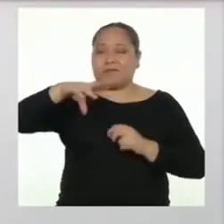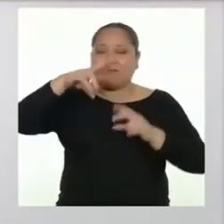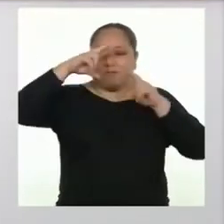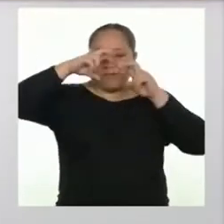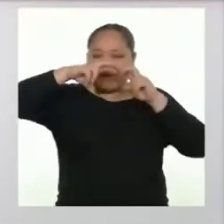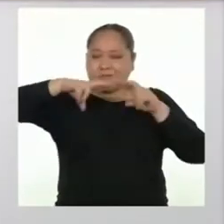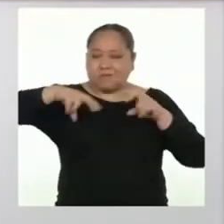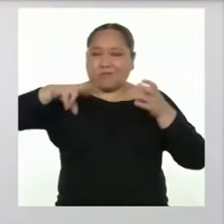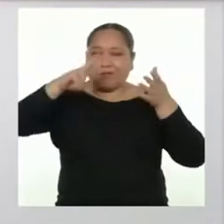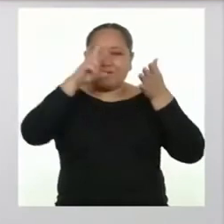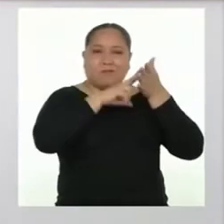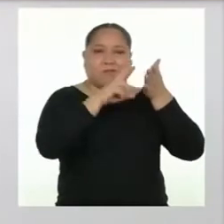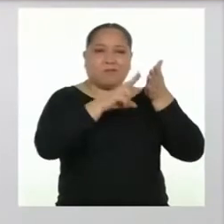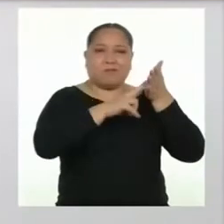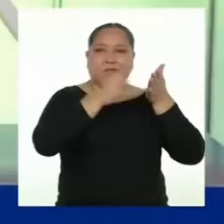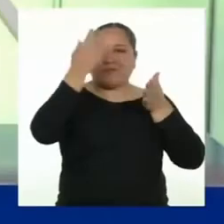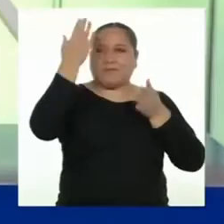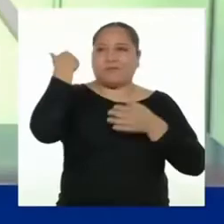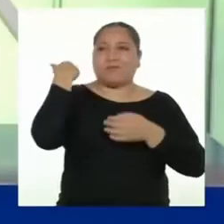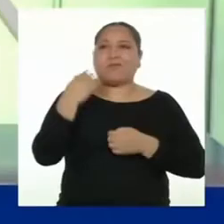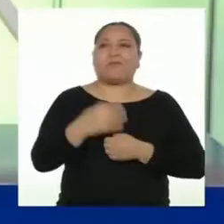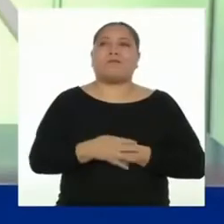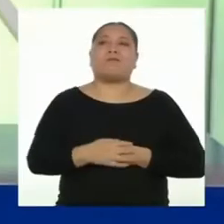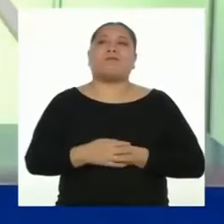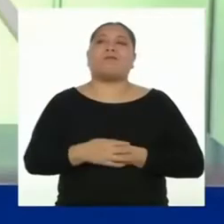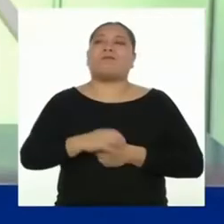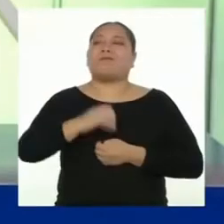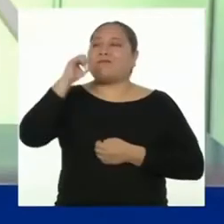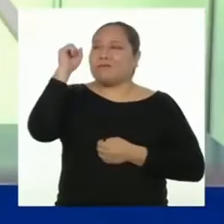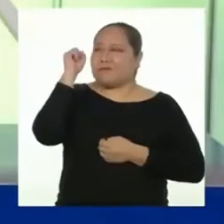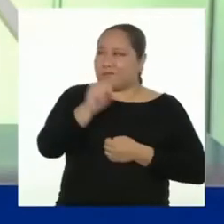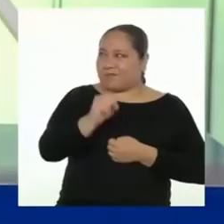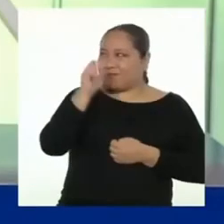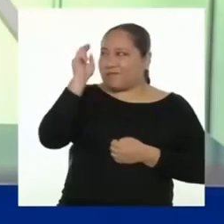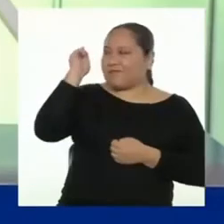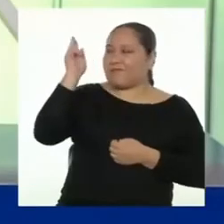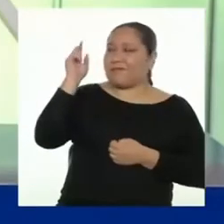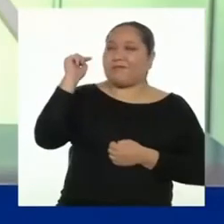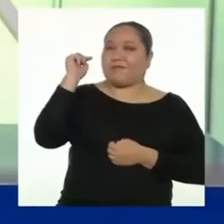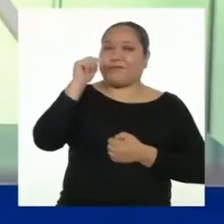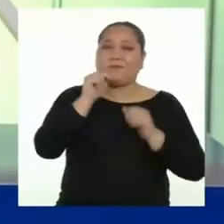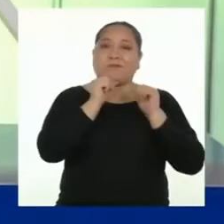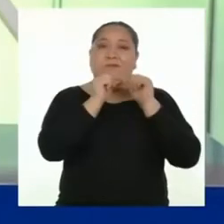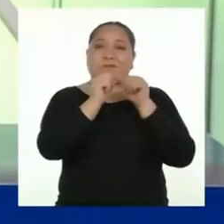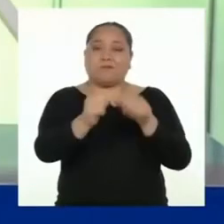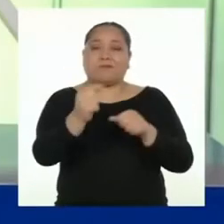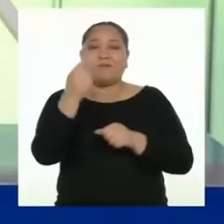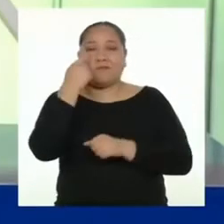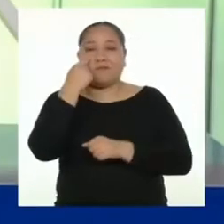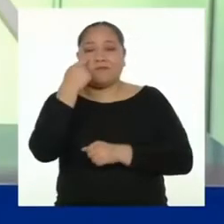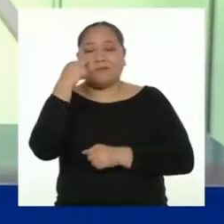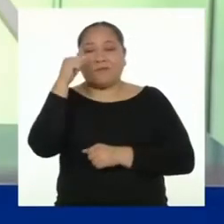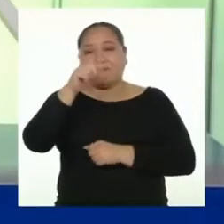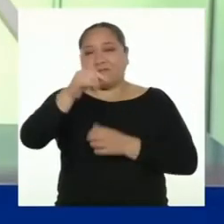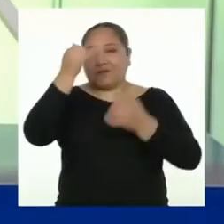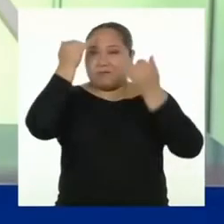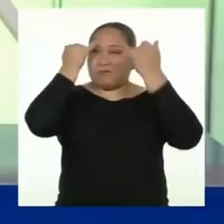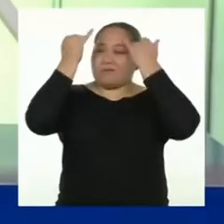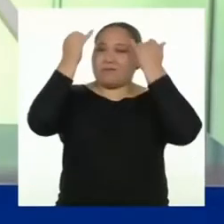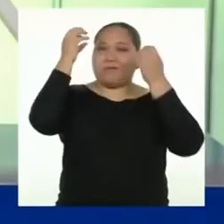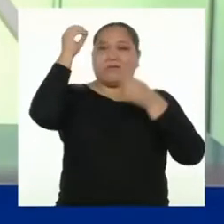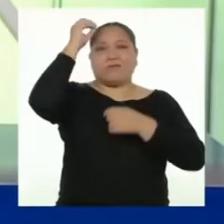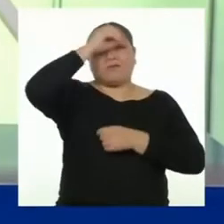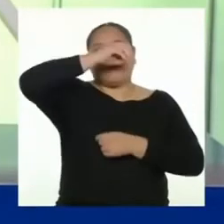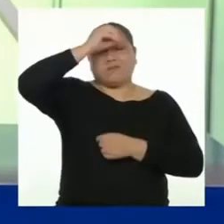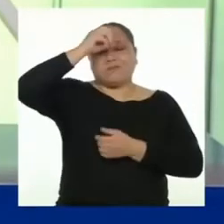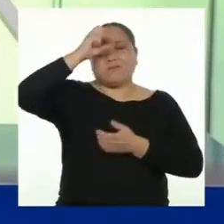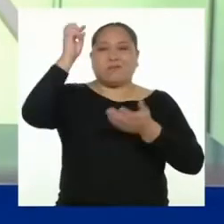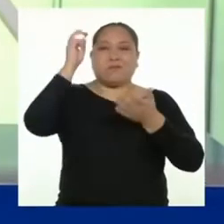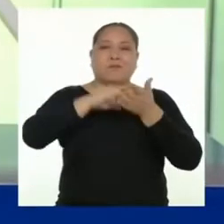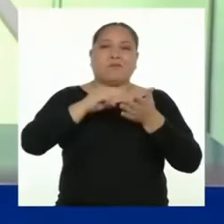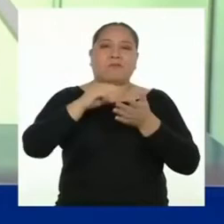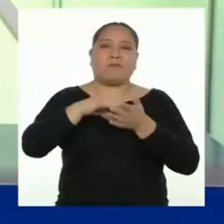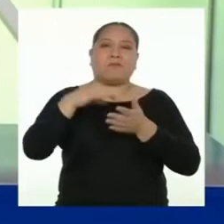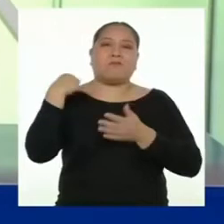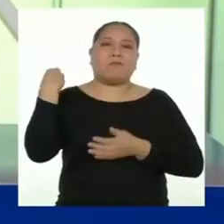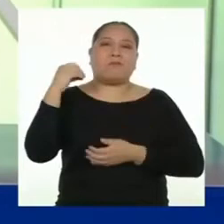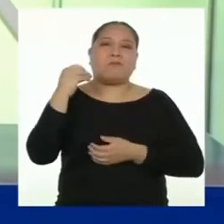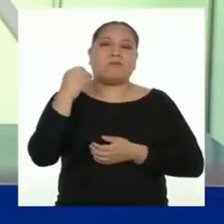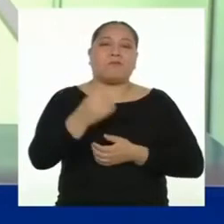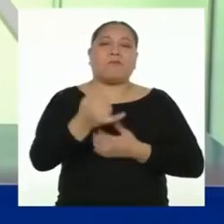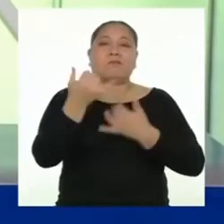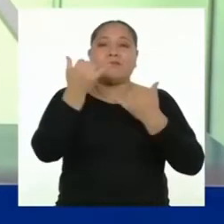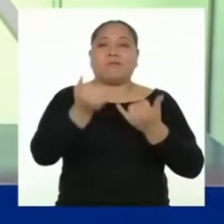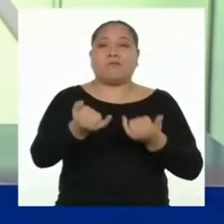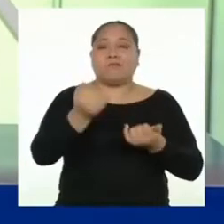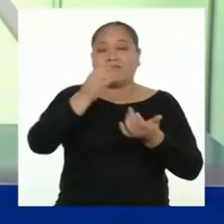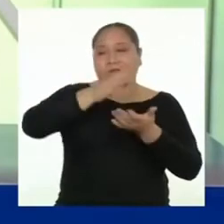los estudios que leímos. Así es, profesora. Y para seguir conociendo los puntos de vista y opiniones de más adolescentes,